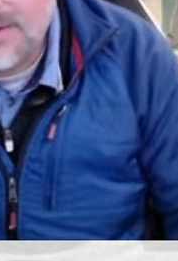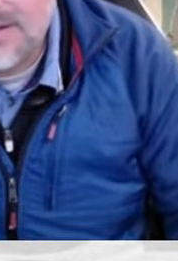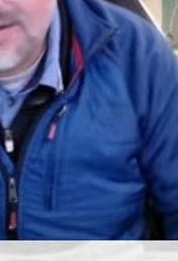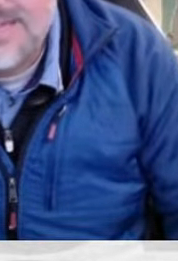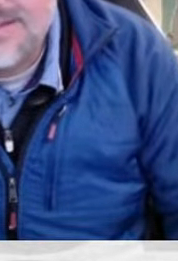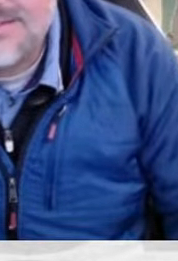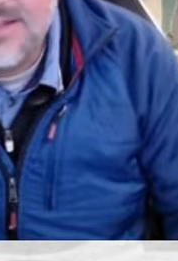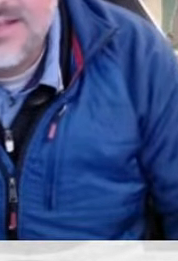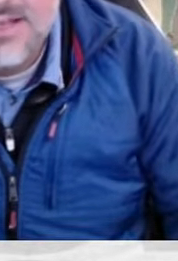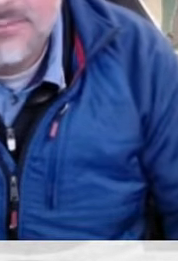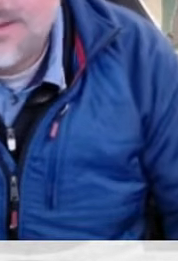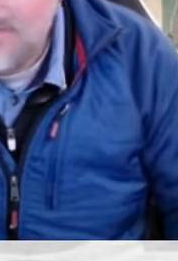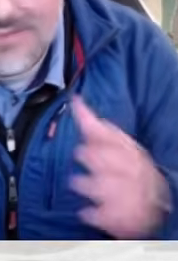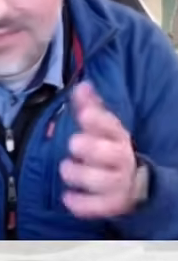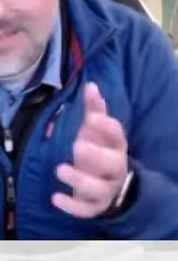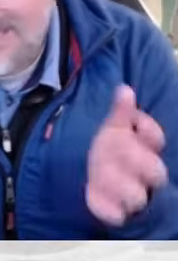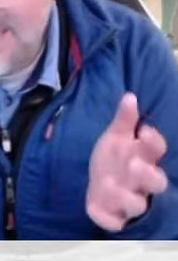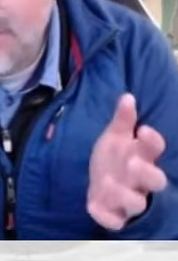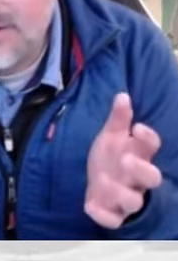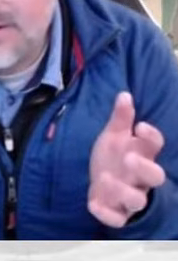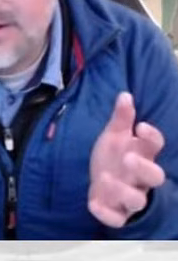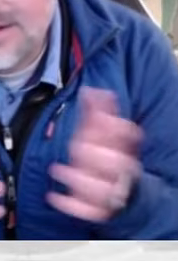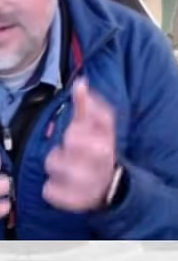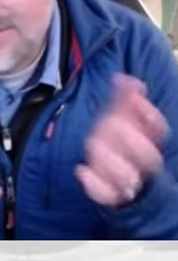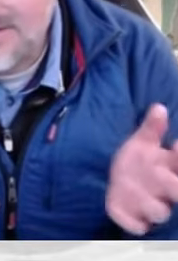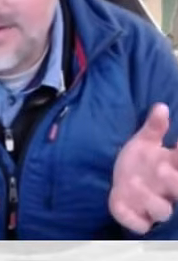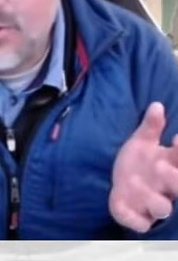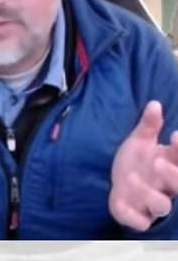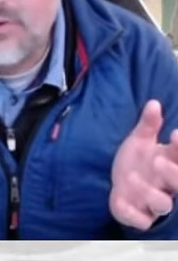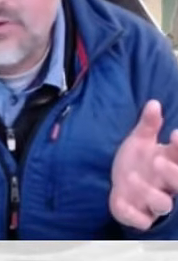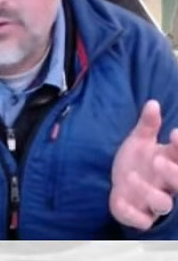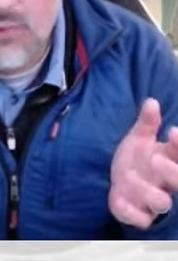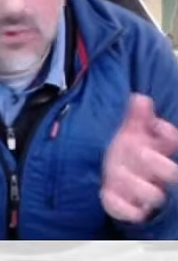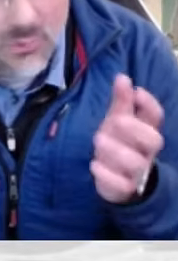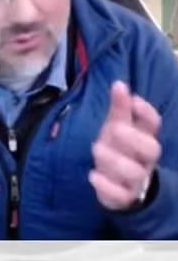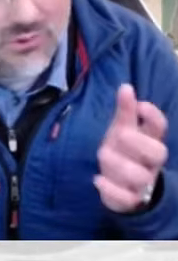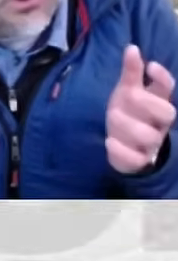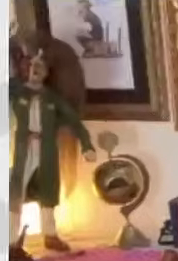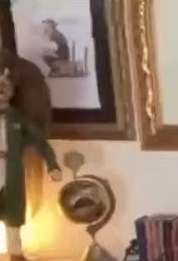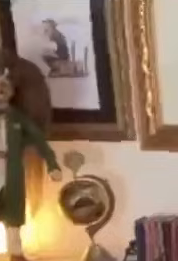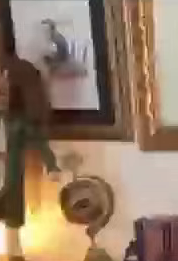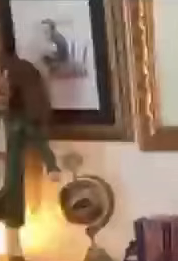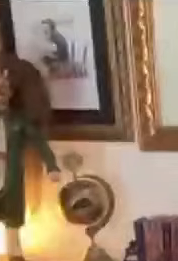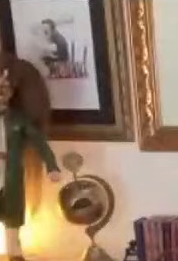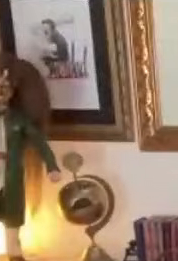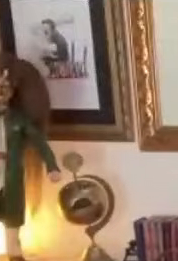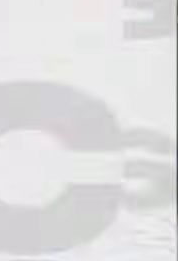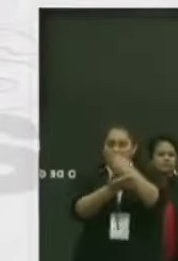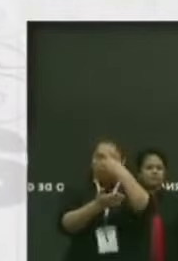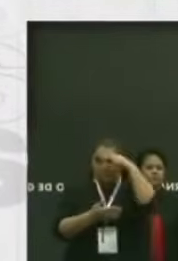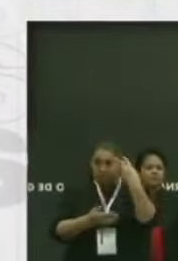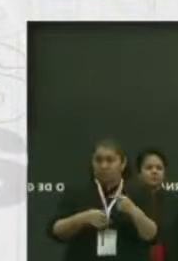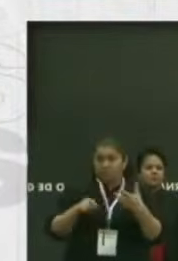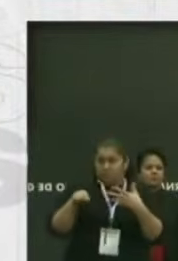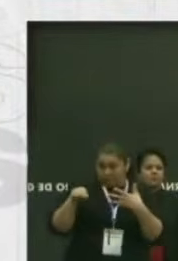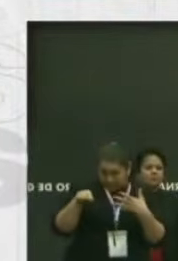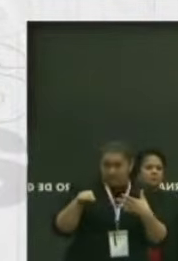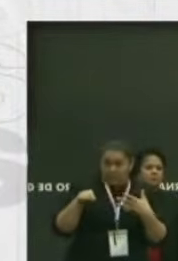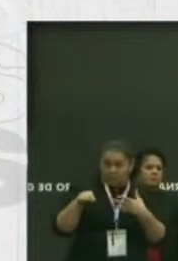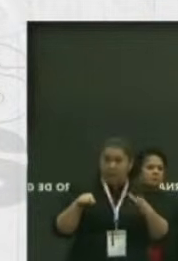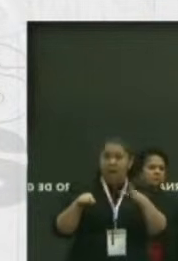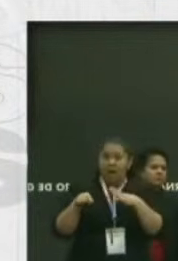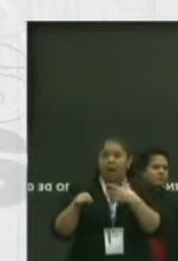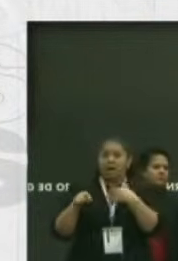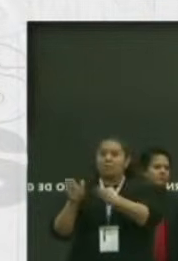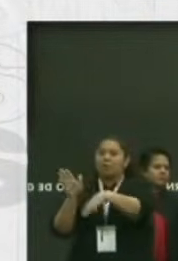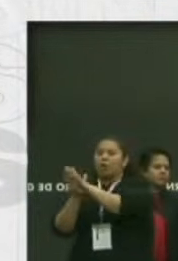de Anabel Hernández, que más bien se quedan ya en la revista del corazón. Lo digo con mucha tristeza, porque en algún momento creímos en la